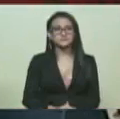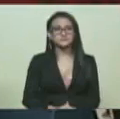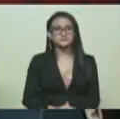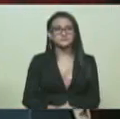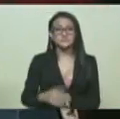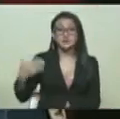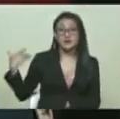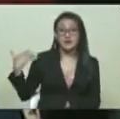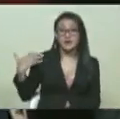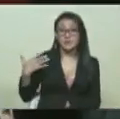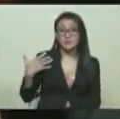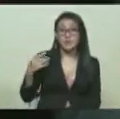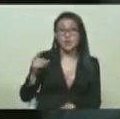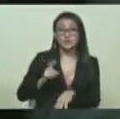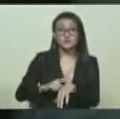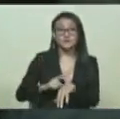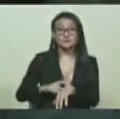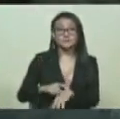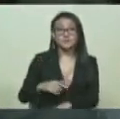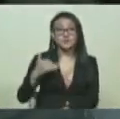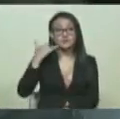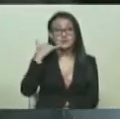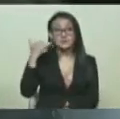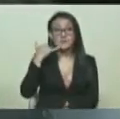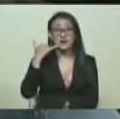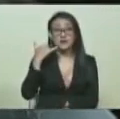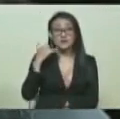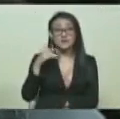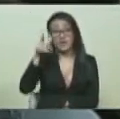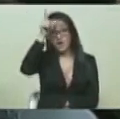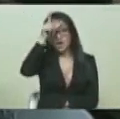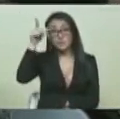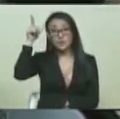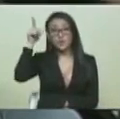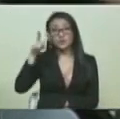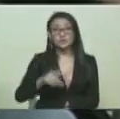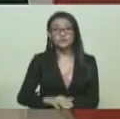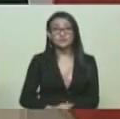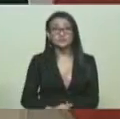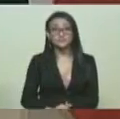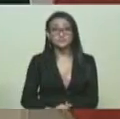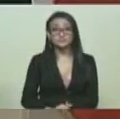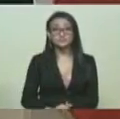recientes con Leopoldo López.